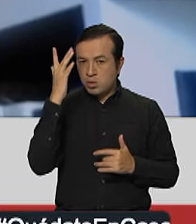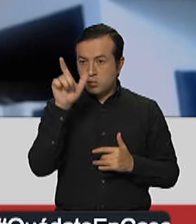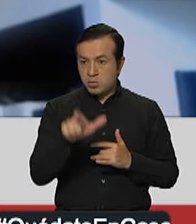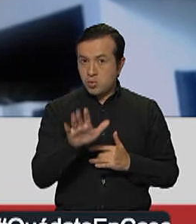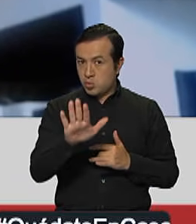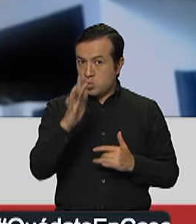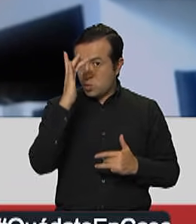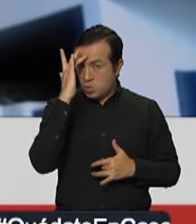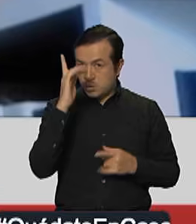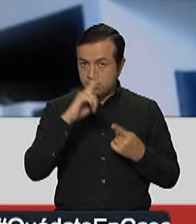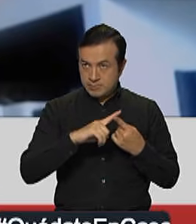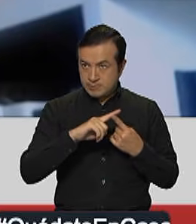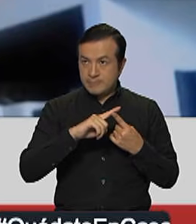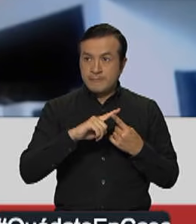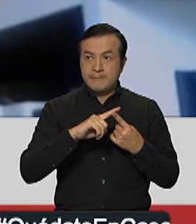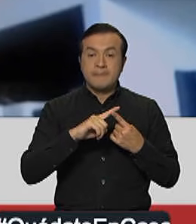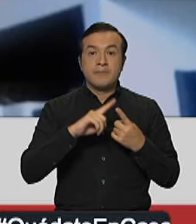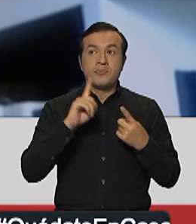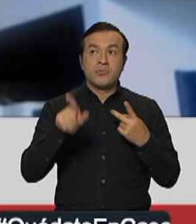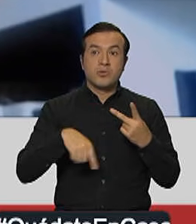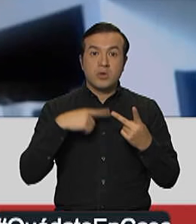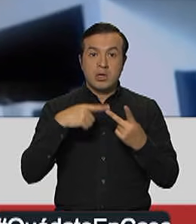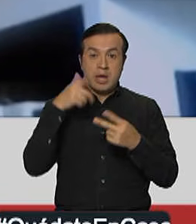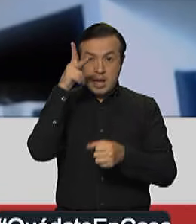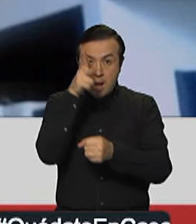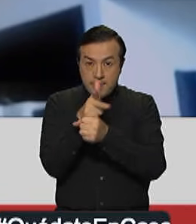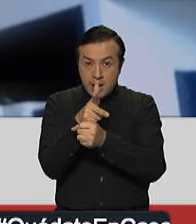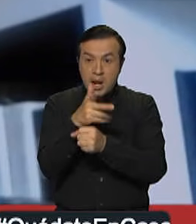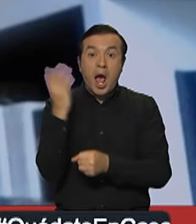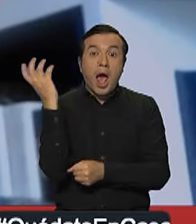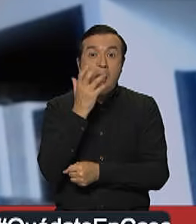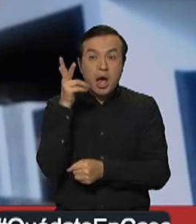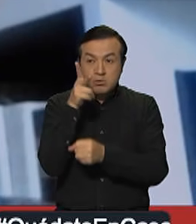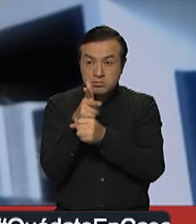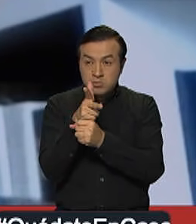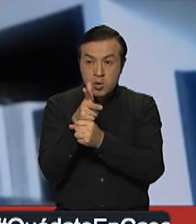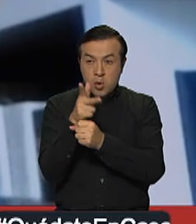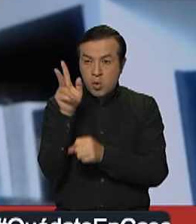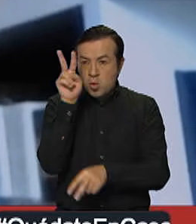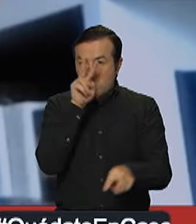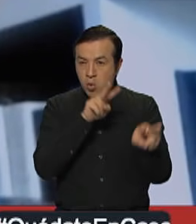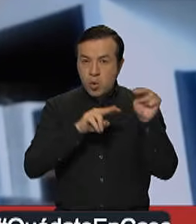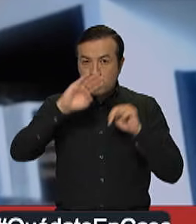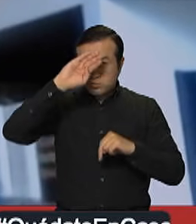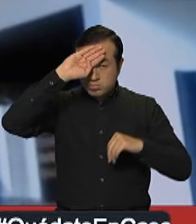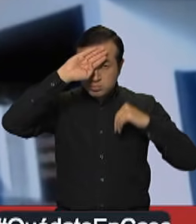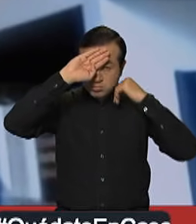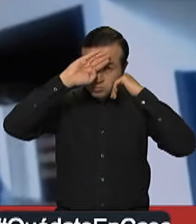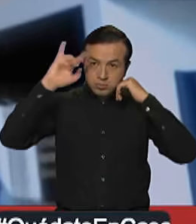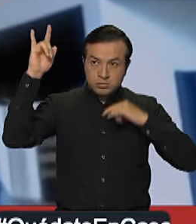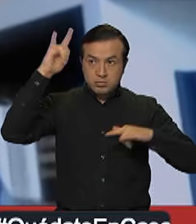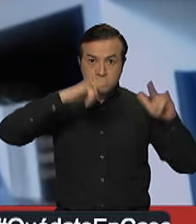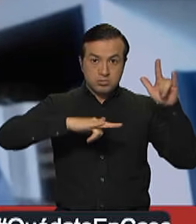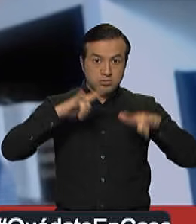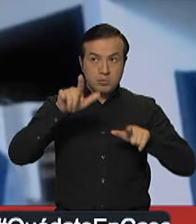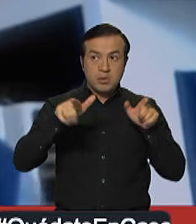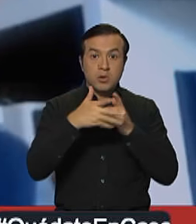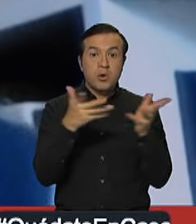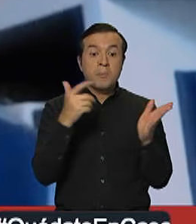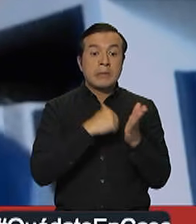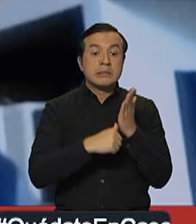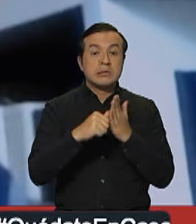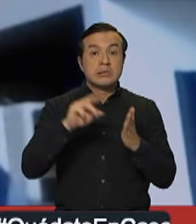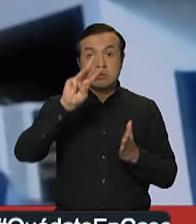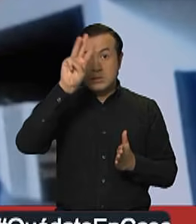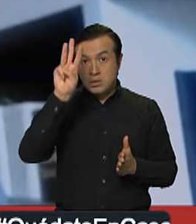pasajeros que están llegando, cámaras térmicas que hemos adquirido para colocar justamente en el arribo internacional. El personal del Ministerio de Salud